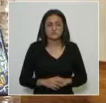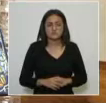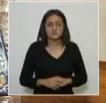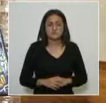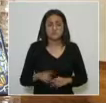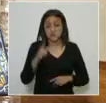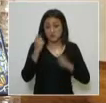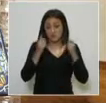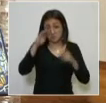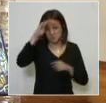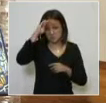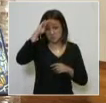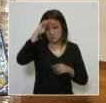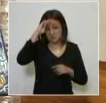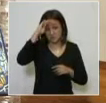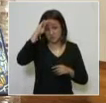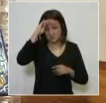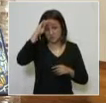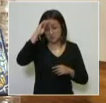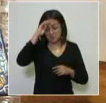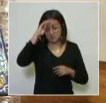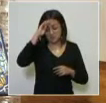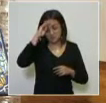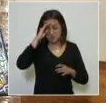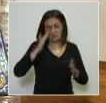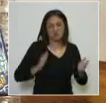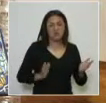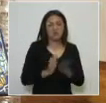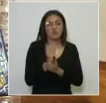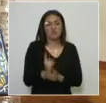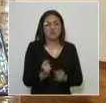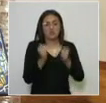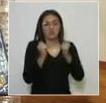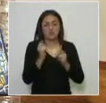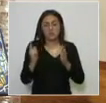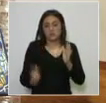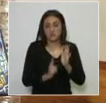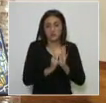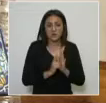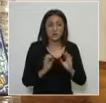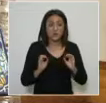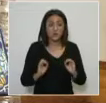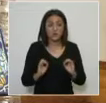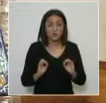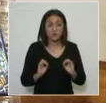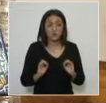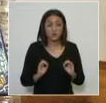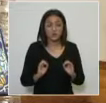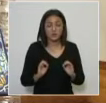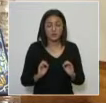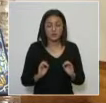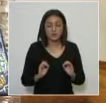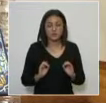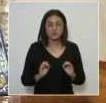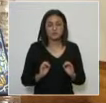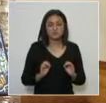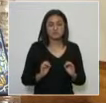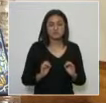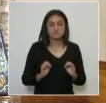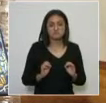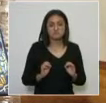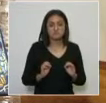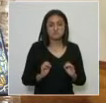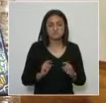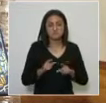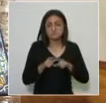Quien piense que va a violar la ley y va a seguir